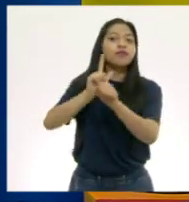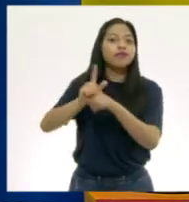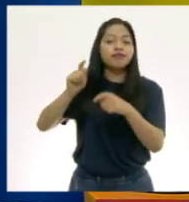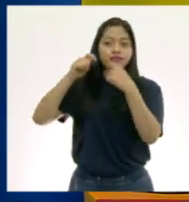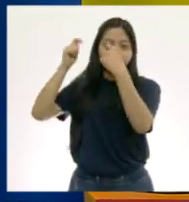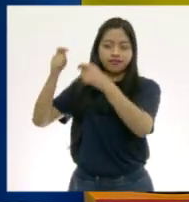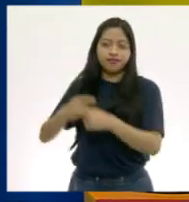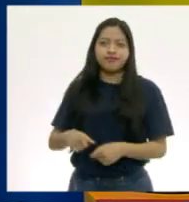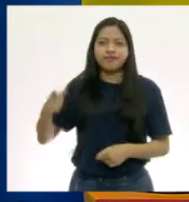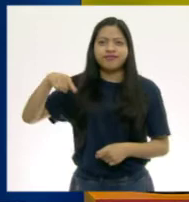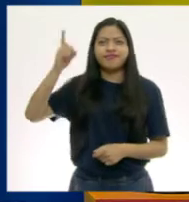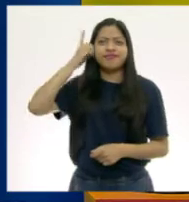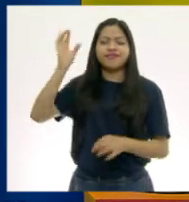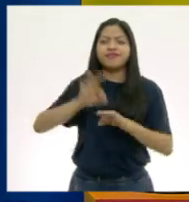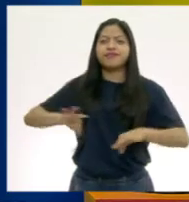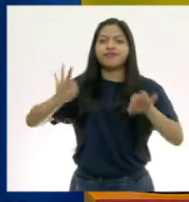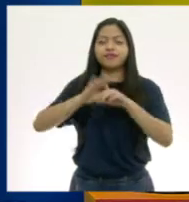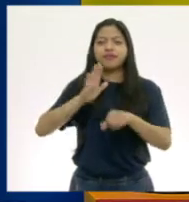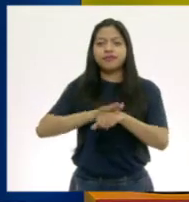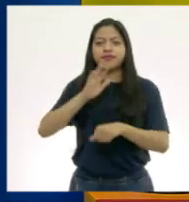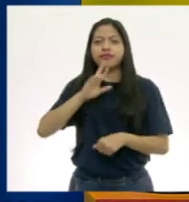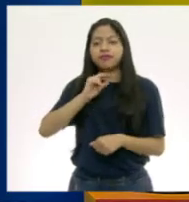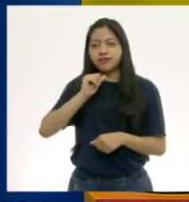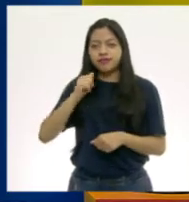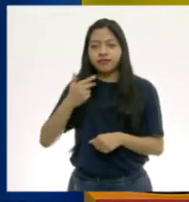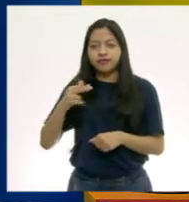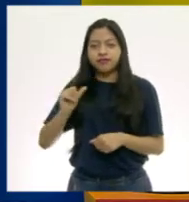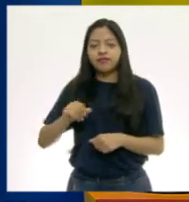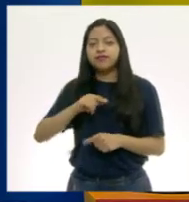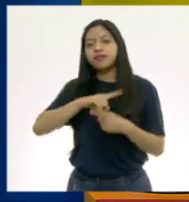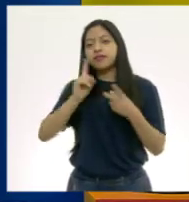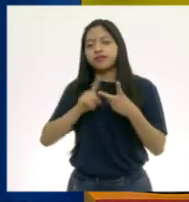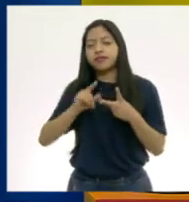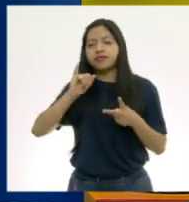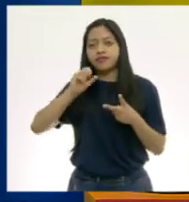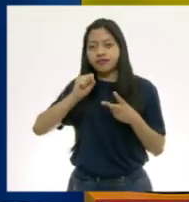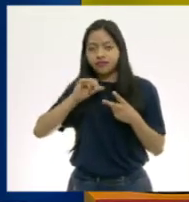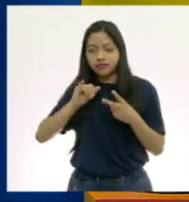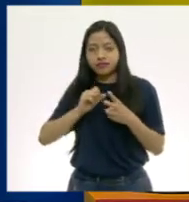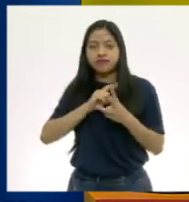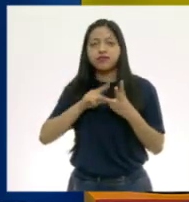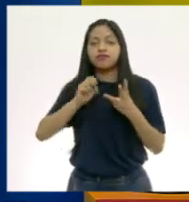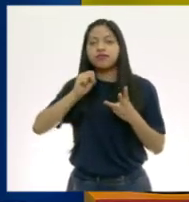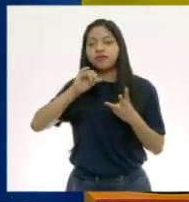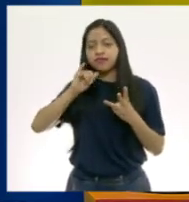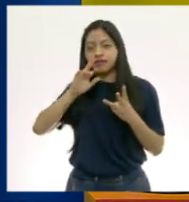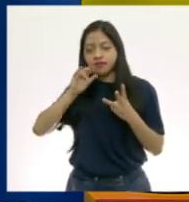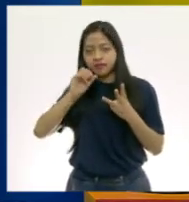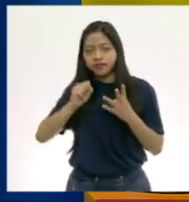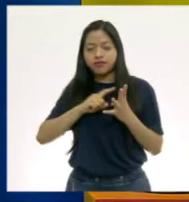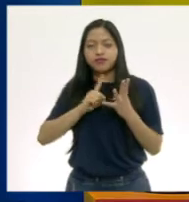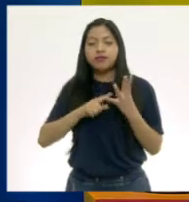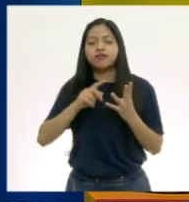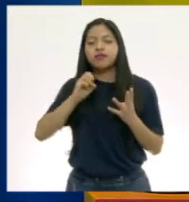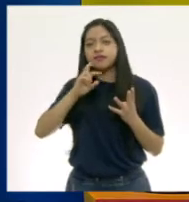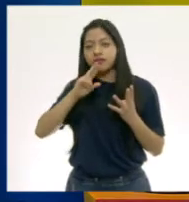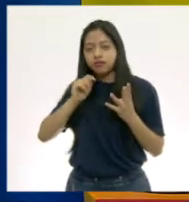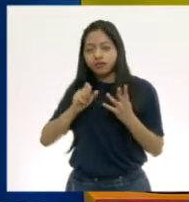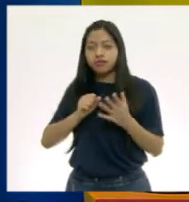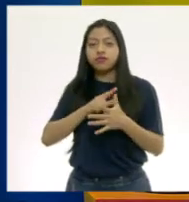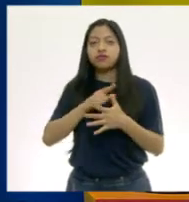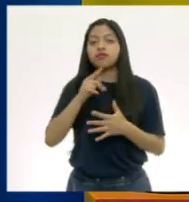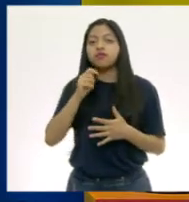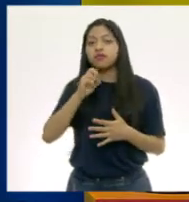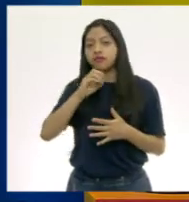principales dioses egipcios fueron Ra, Isis, Osiris, Horus, Tot, entre otros. No sé si quieras